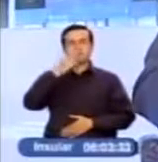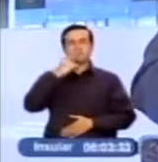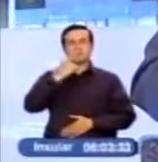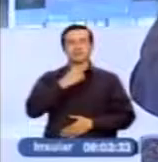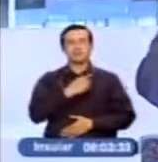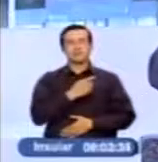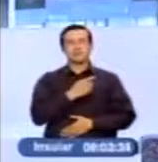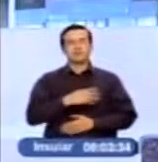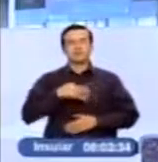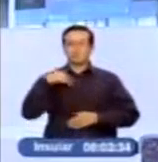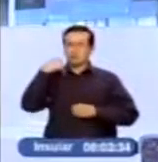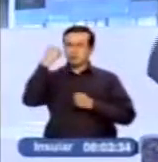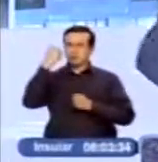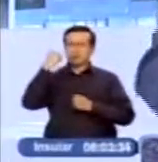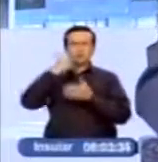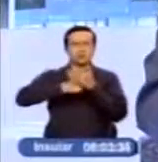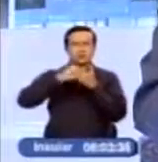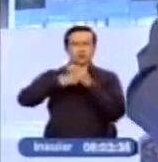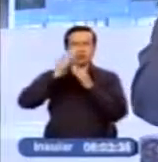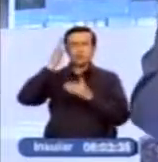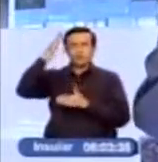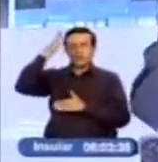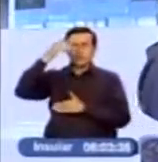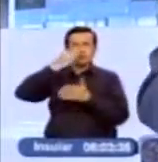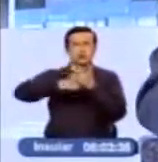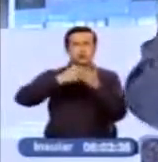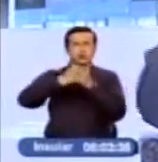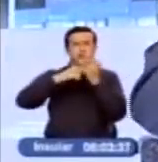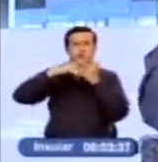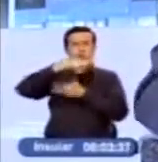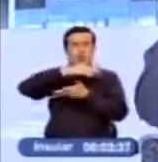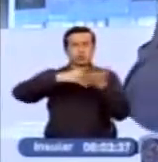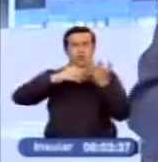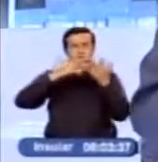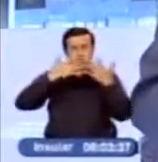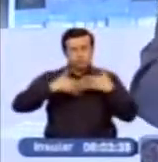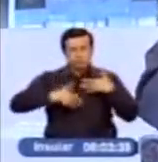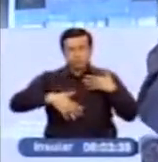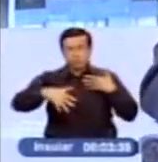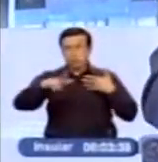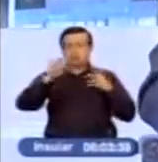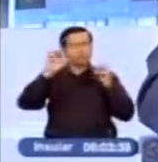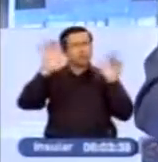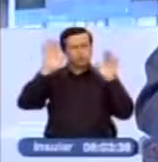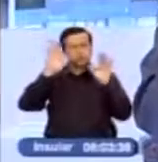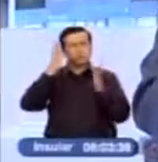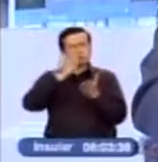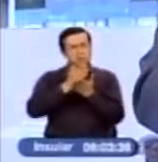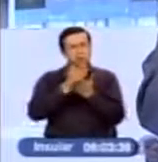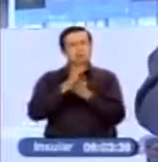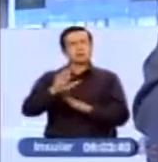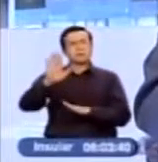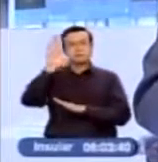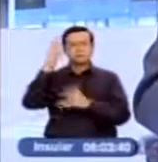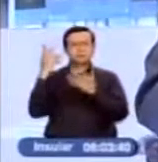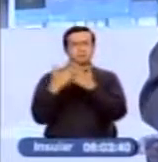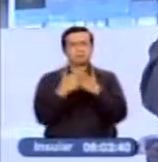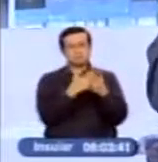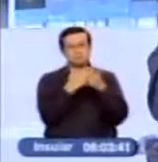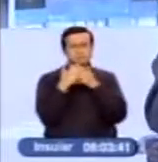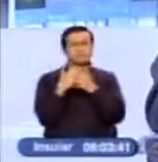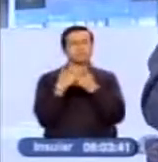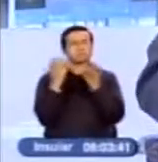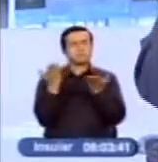Tenaces, enfrentemos el futuro. La nube de tragedia no es eterna. Juremos para siempre unión fraterna